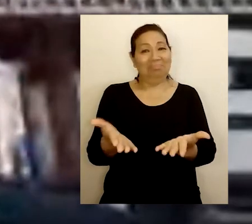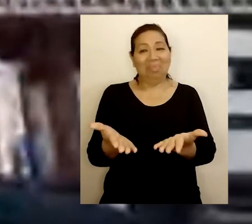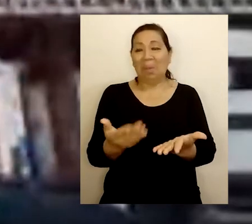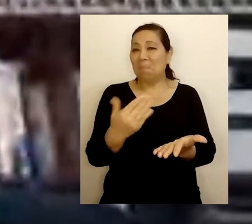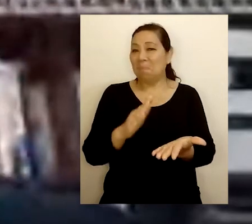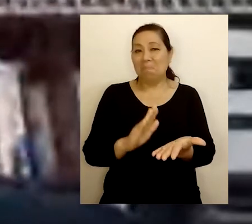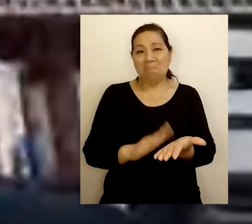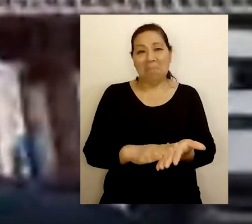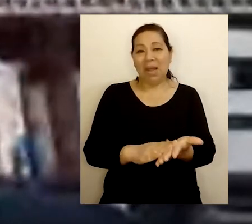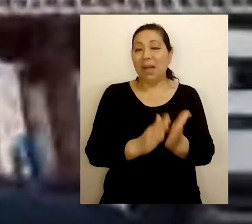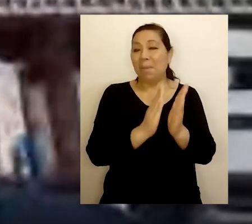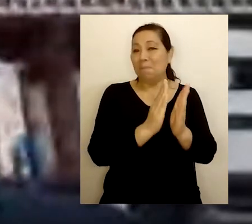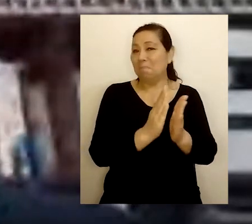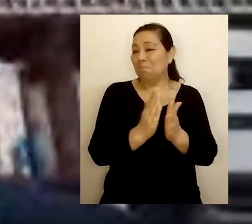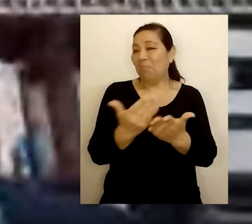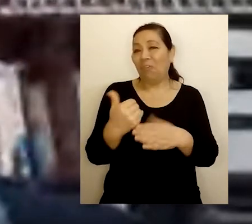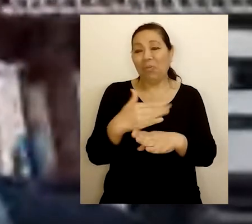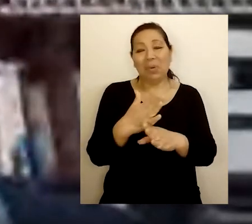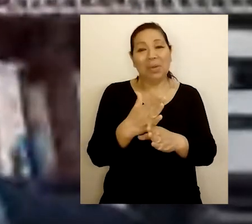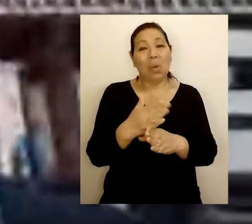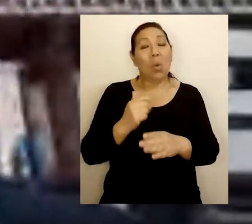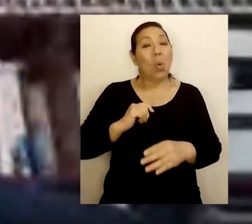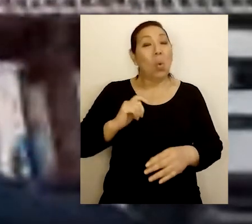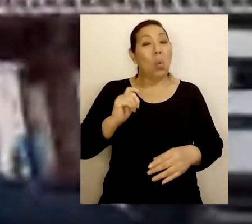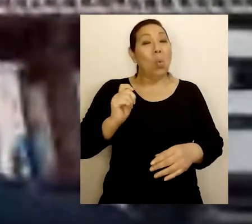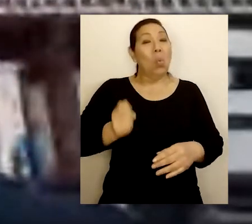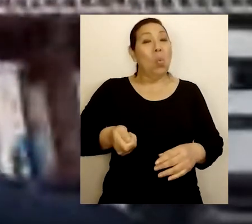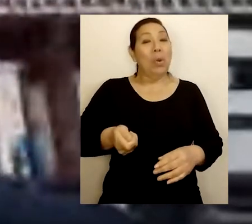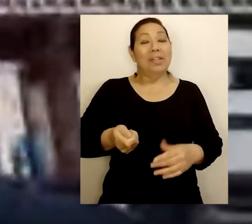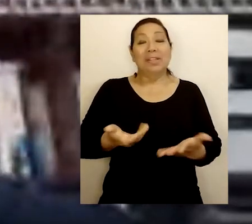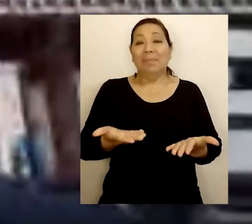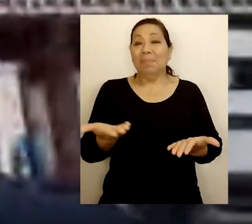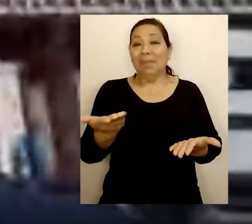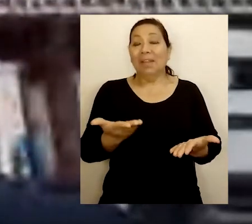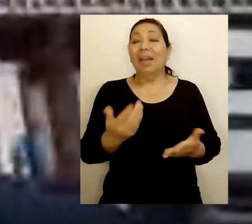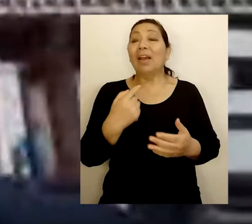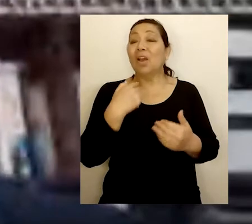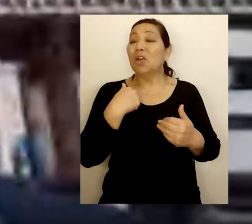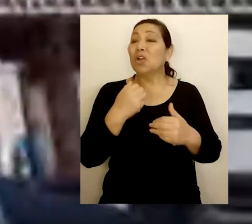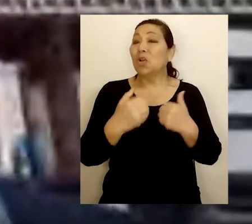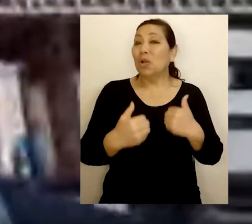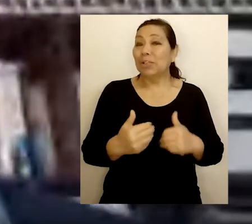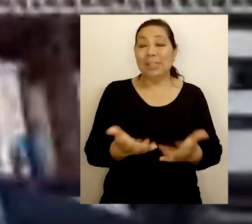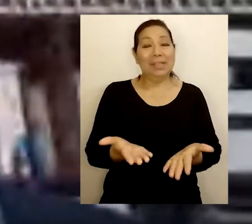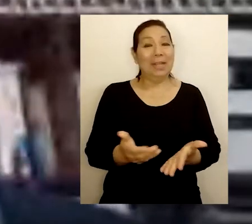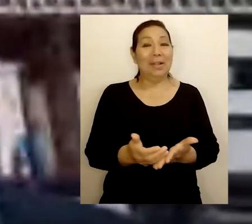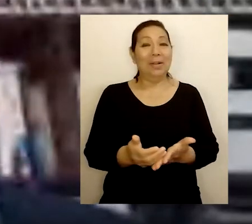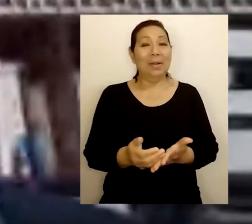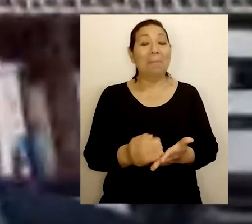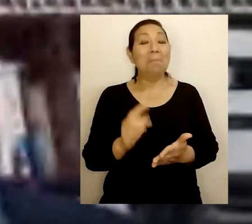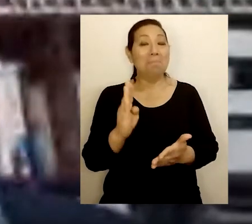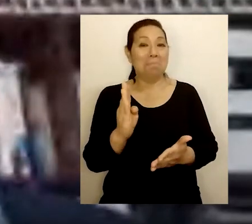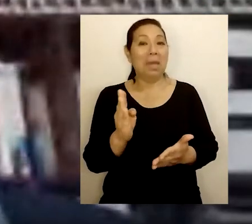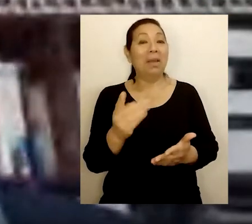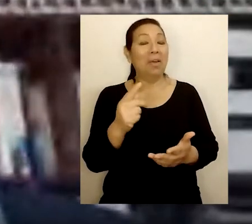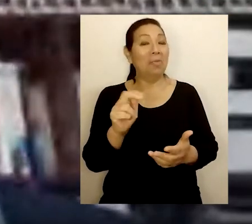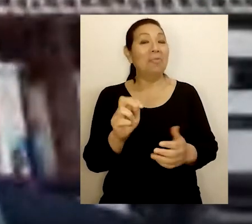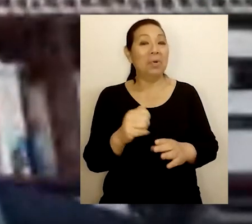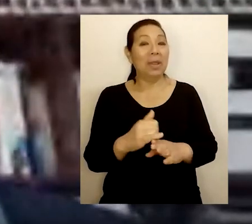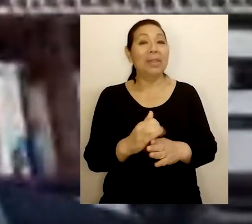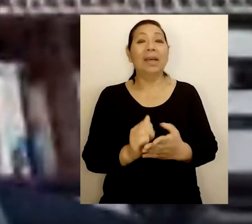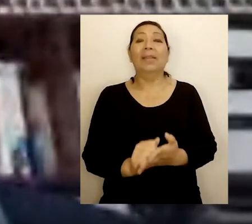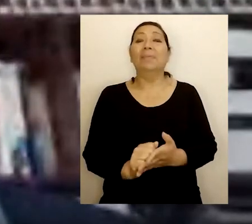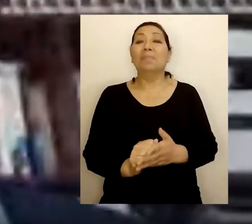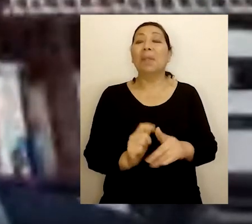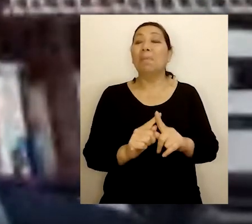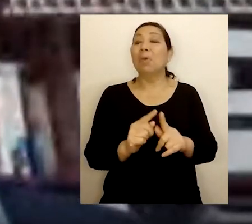irregular en la medida que los señores jueces supremos, en casos A, declaran infundada, en casos B, declaran